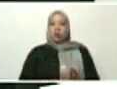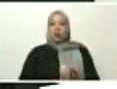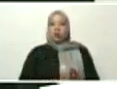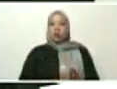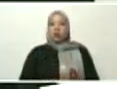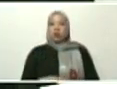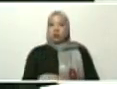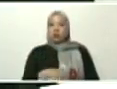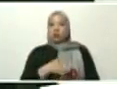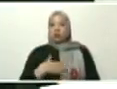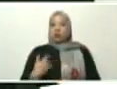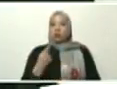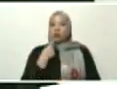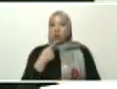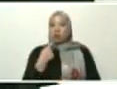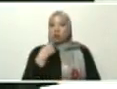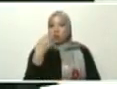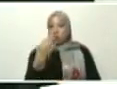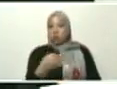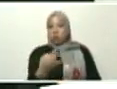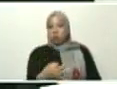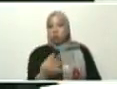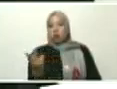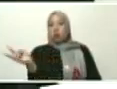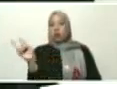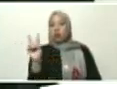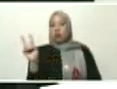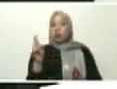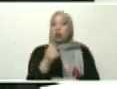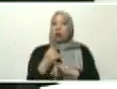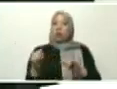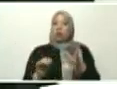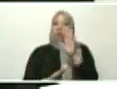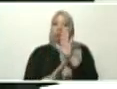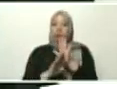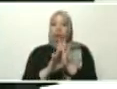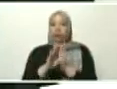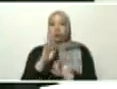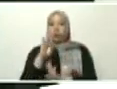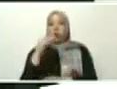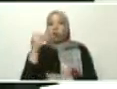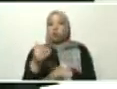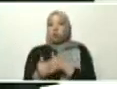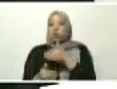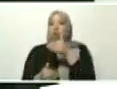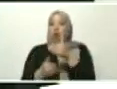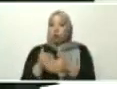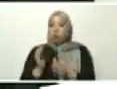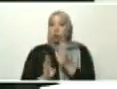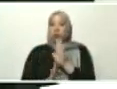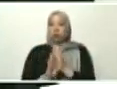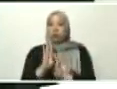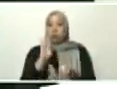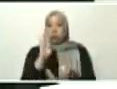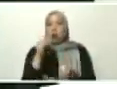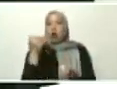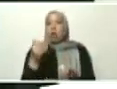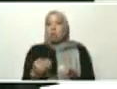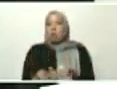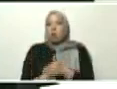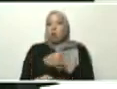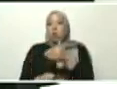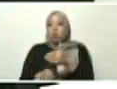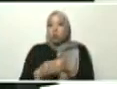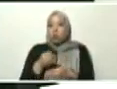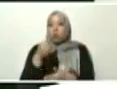Yo lo que sí te puedo decir y asegurártelo, que Venezuela se está recuperando. Se ha recuperado poco a poco y